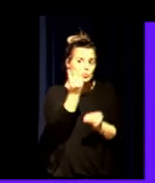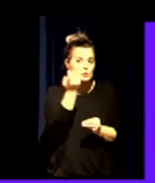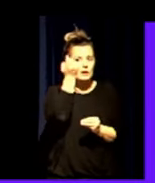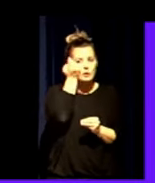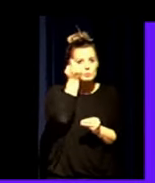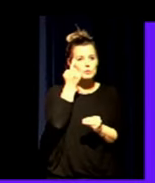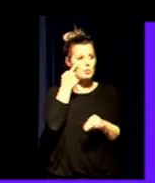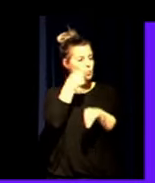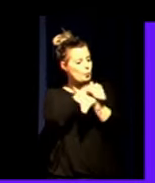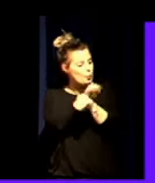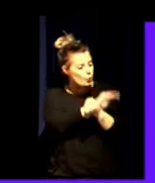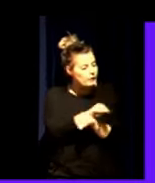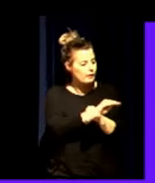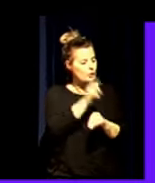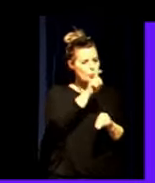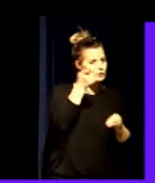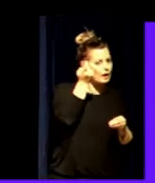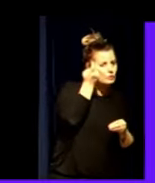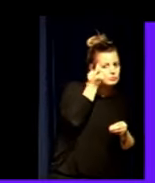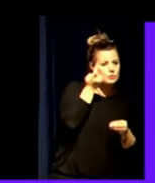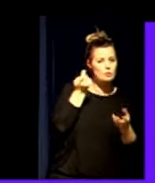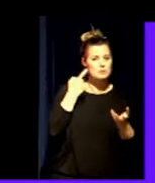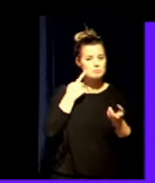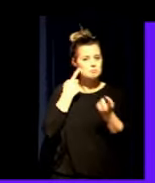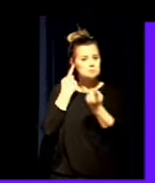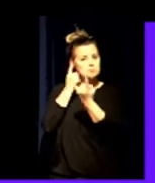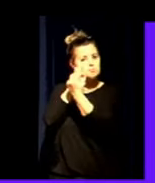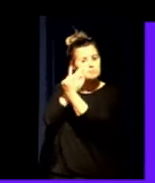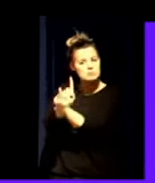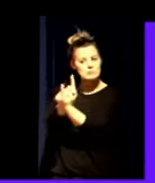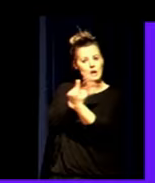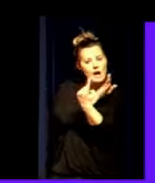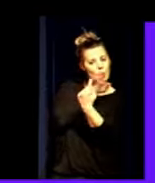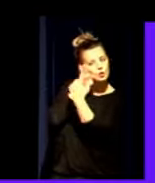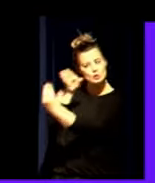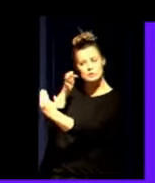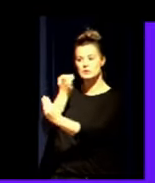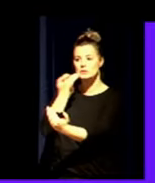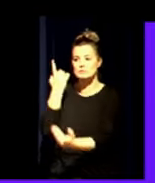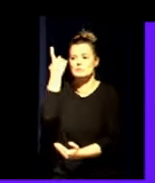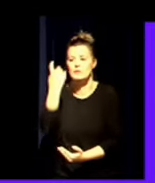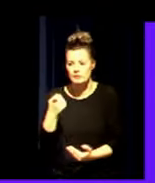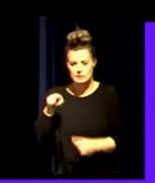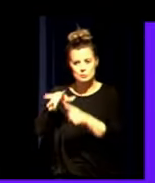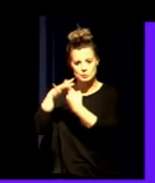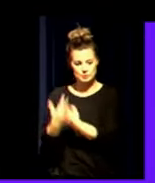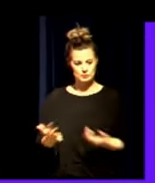alumno medie, para que un alumno mentorice, para que un alumno aconseje si es que se da el caso.